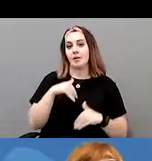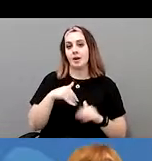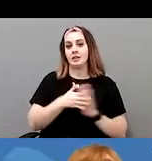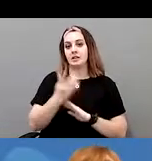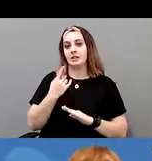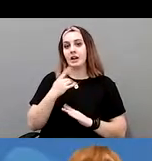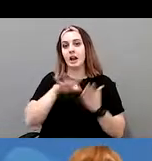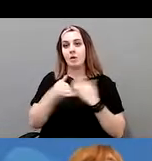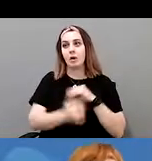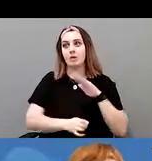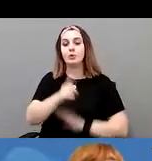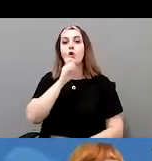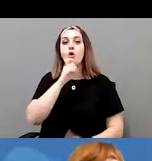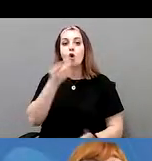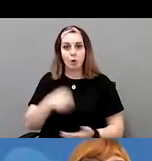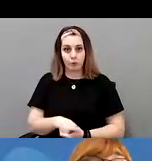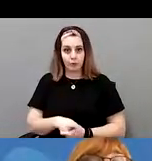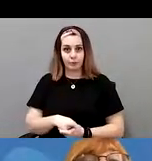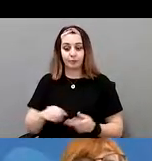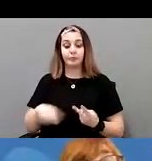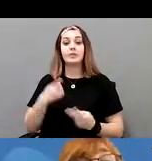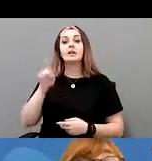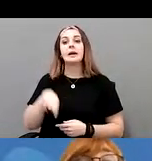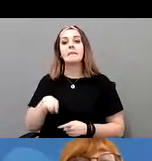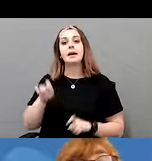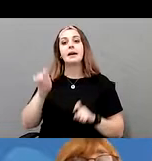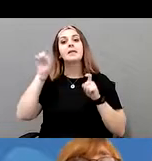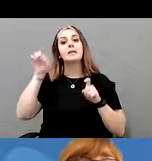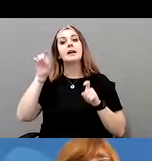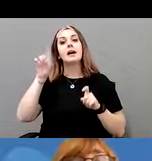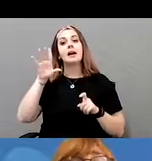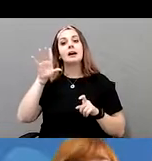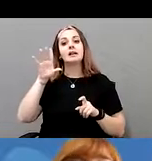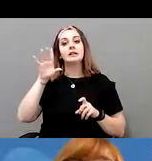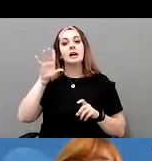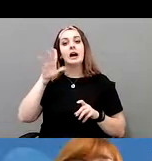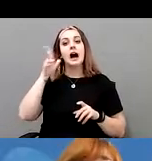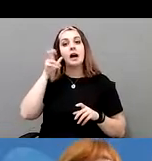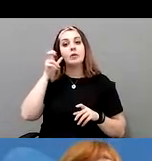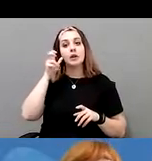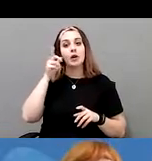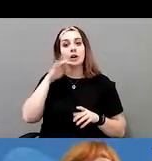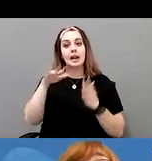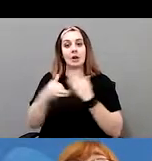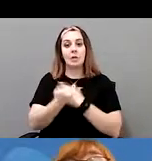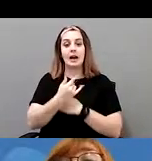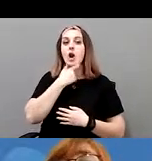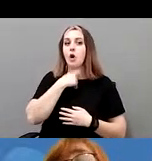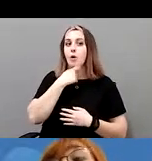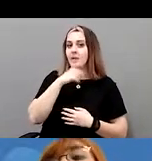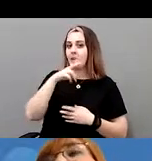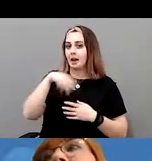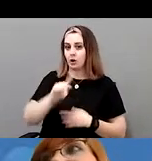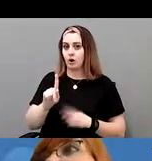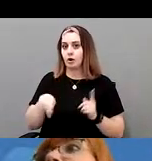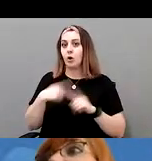ese lenguaje? Y luego, maestría y adición en lenguaje, que no es estrictamente logopedia, aunque tengan las herramientas para